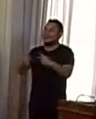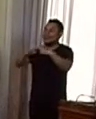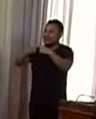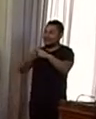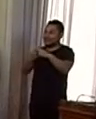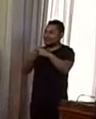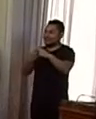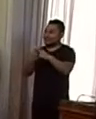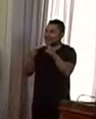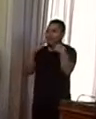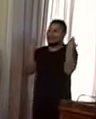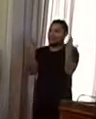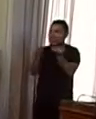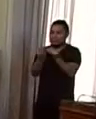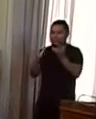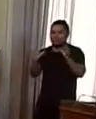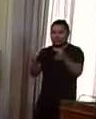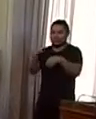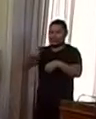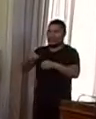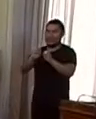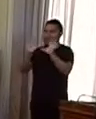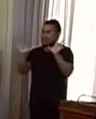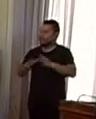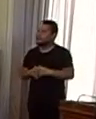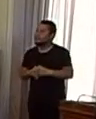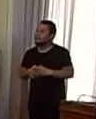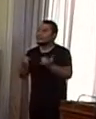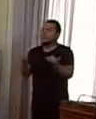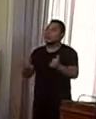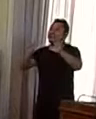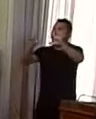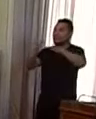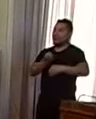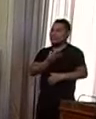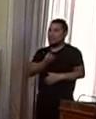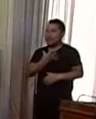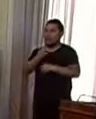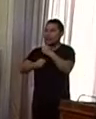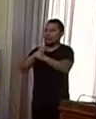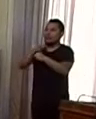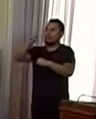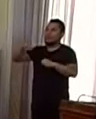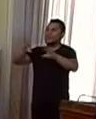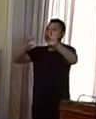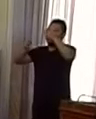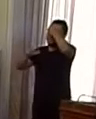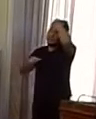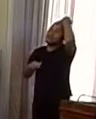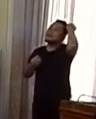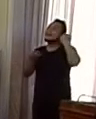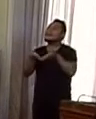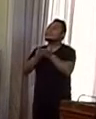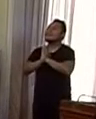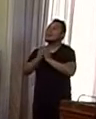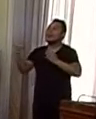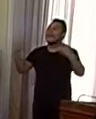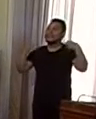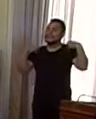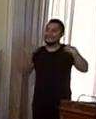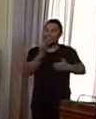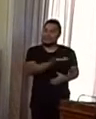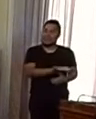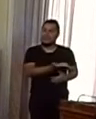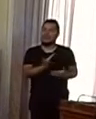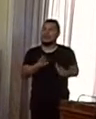a nuestra sesión ordinaria de la fecha. Hoy es 7 de mayo del año 2018 y le voy a pedir a nuestra secretaria general del Consejo